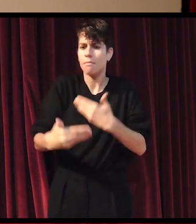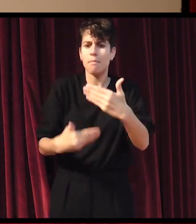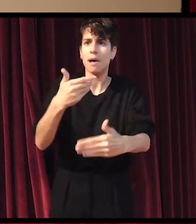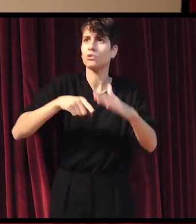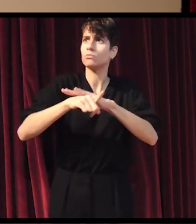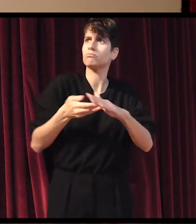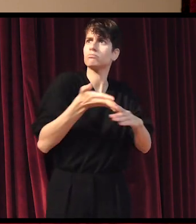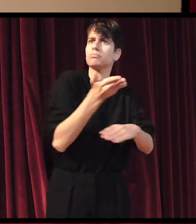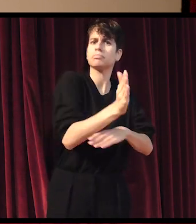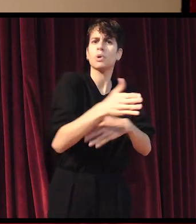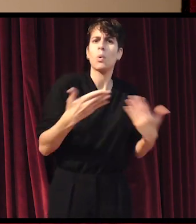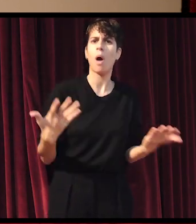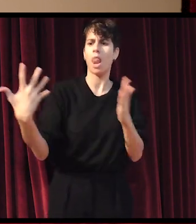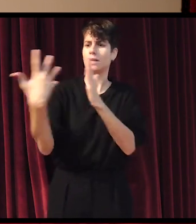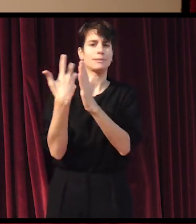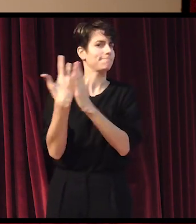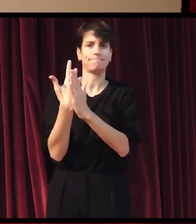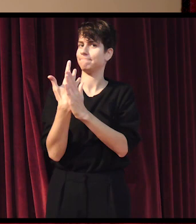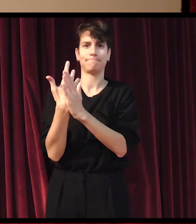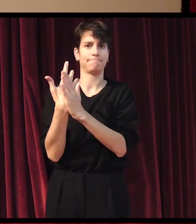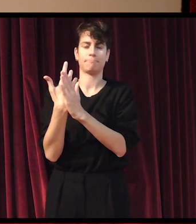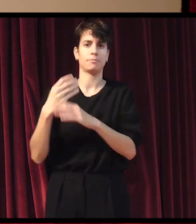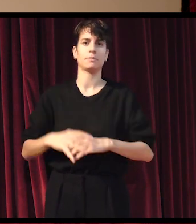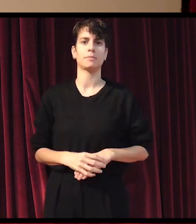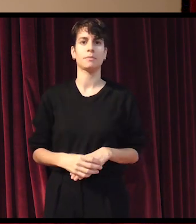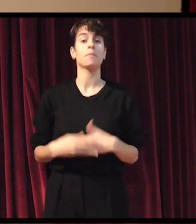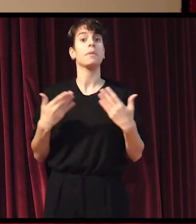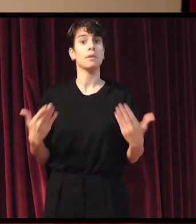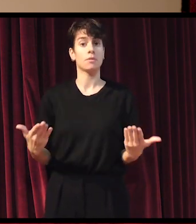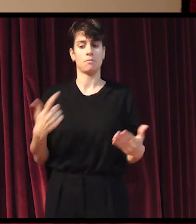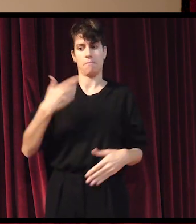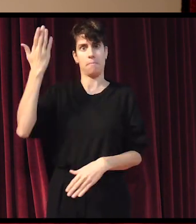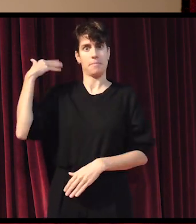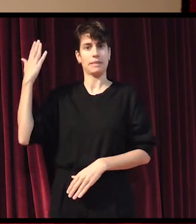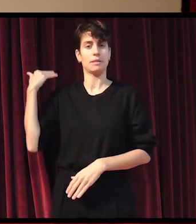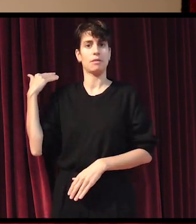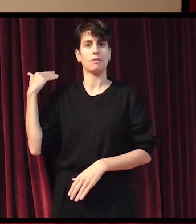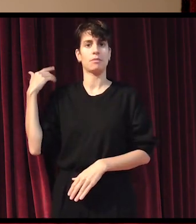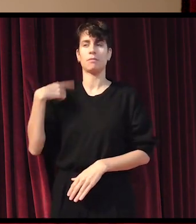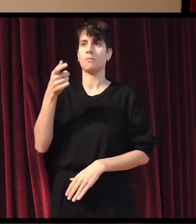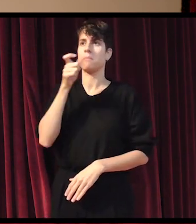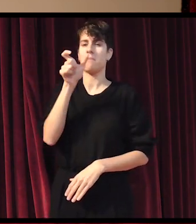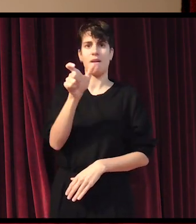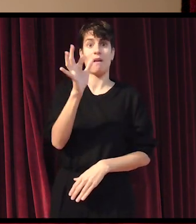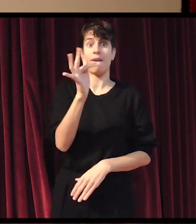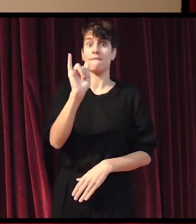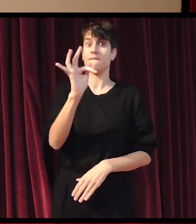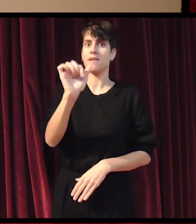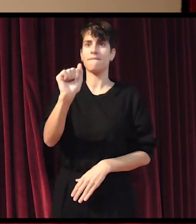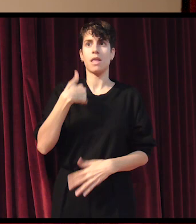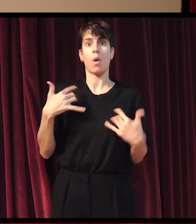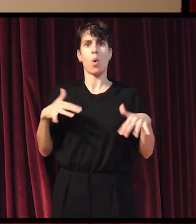nivel burocrático. Y en esos momentos puedo asegurar que ya solamente escuchar la palabra FIFA